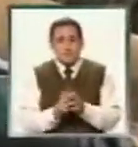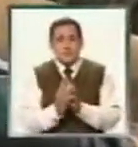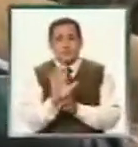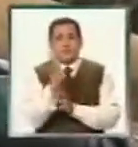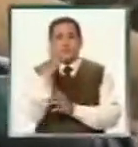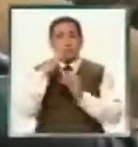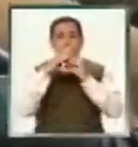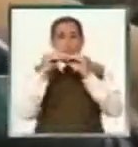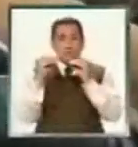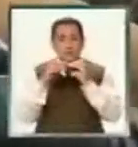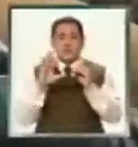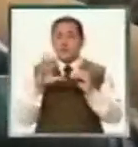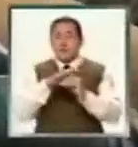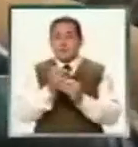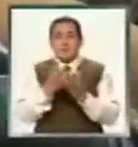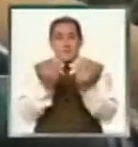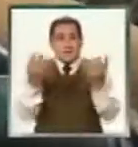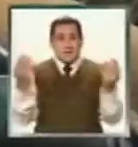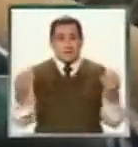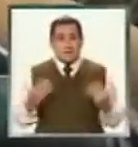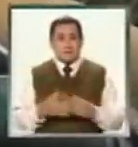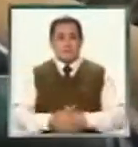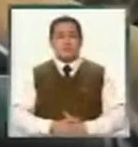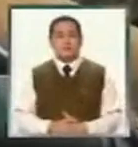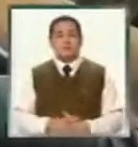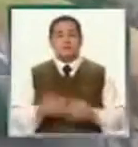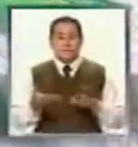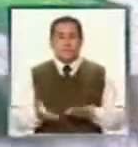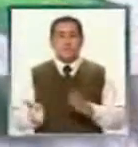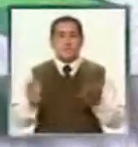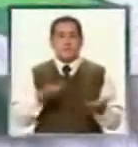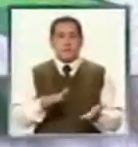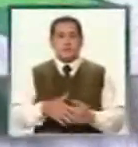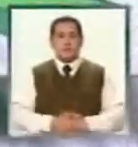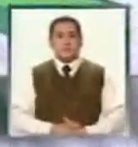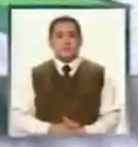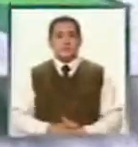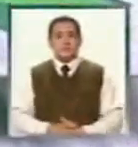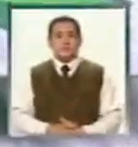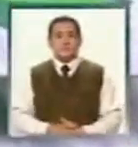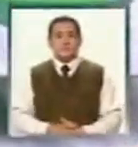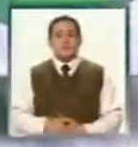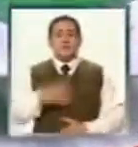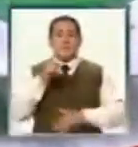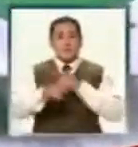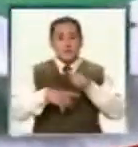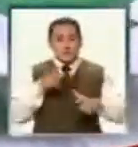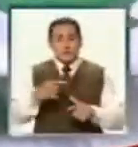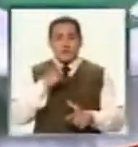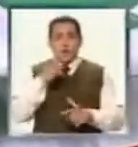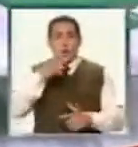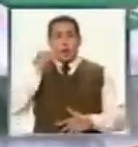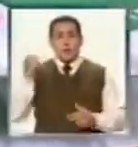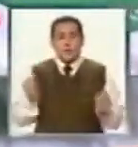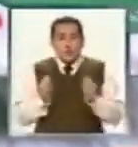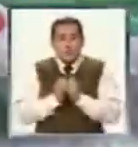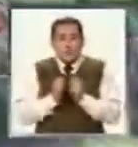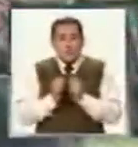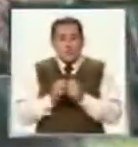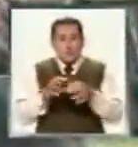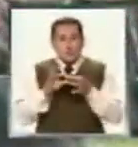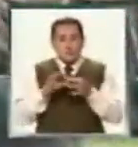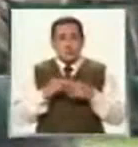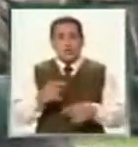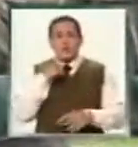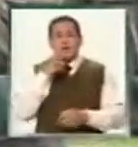y ese fruto sea abundante, debe morir. Su compañero de armas, el teniente Juan Carlos Marga,